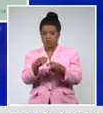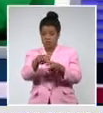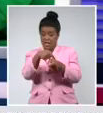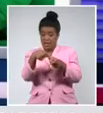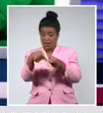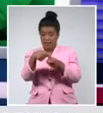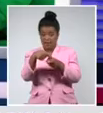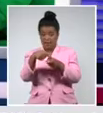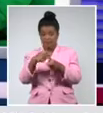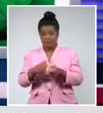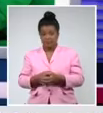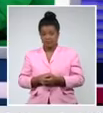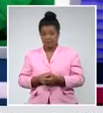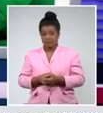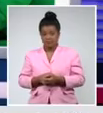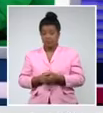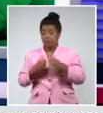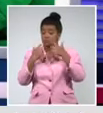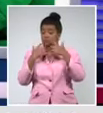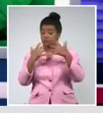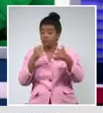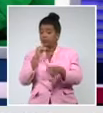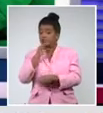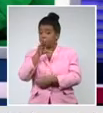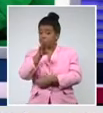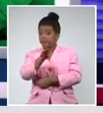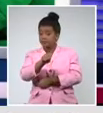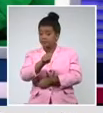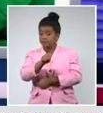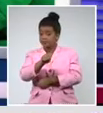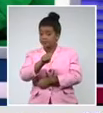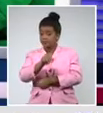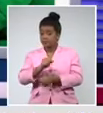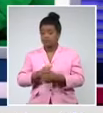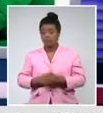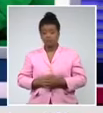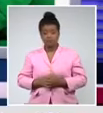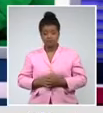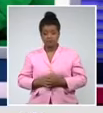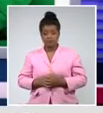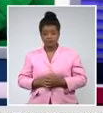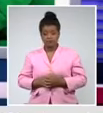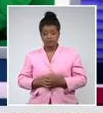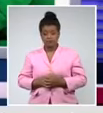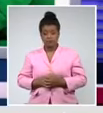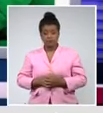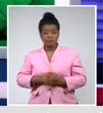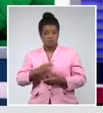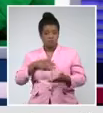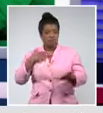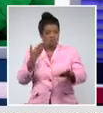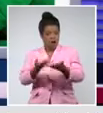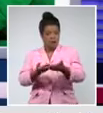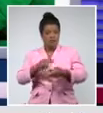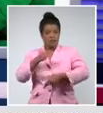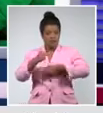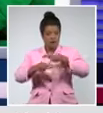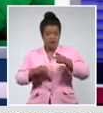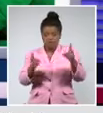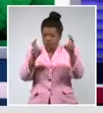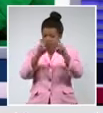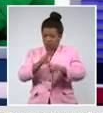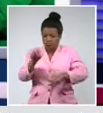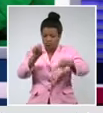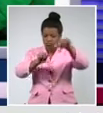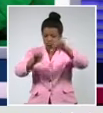ayer. Eso es importante. Son, además, con muestras procesadas. No es que no se tuvieron